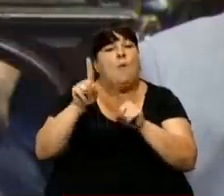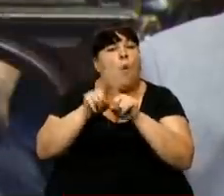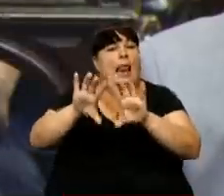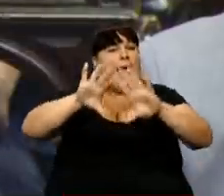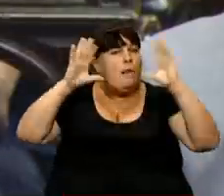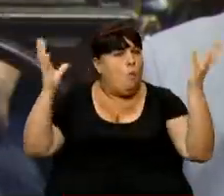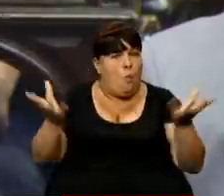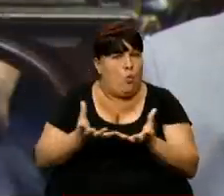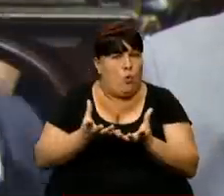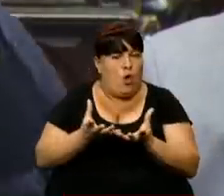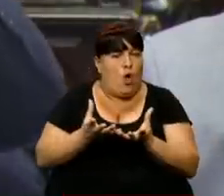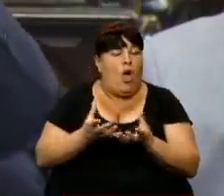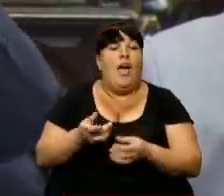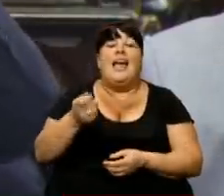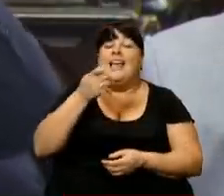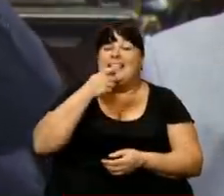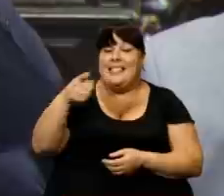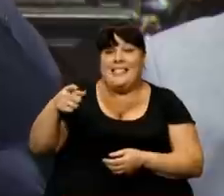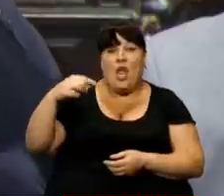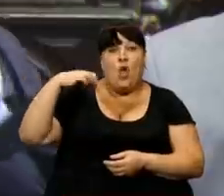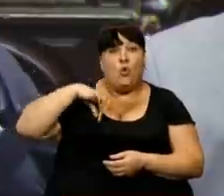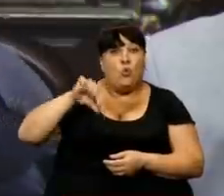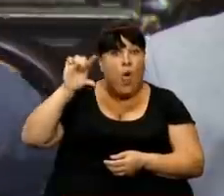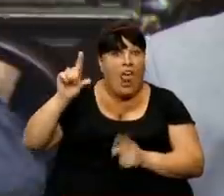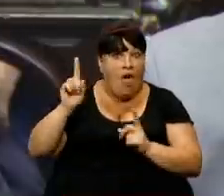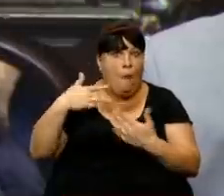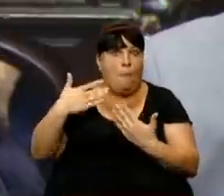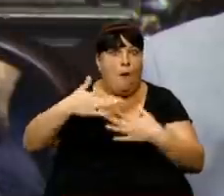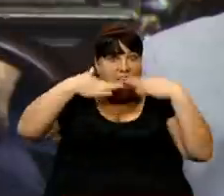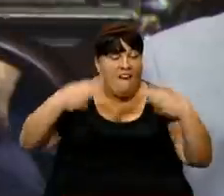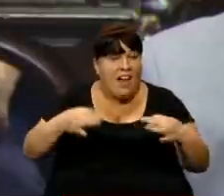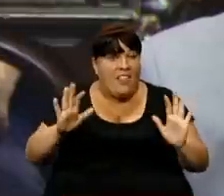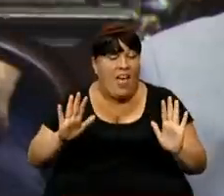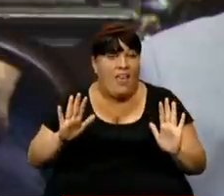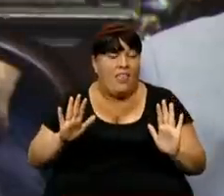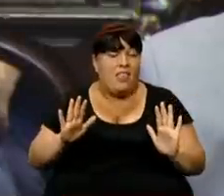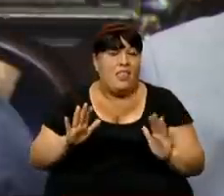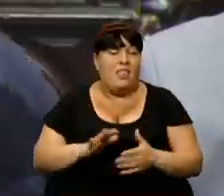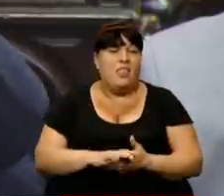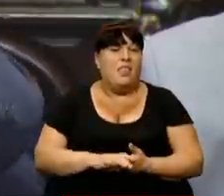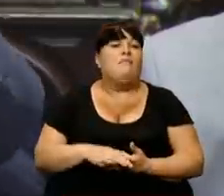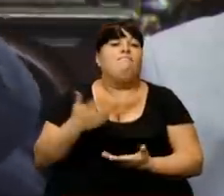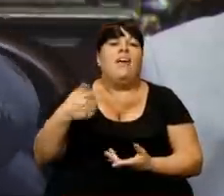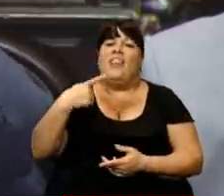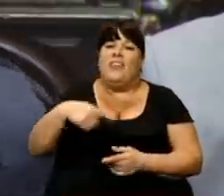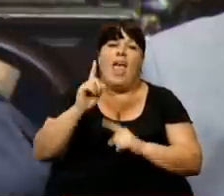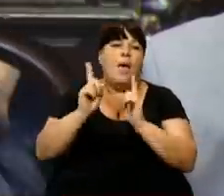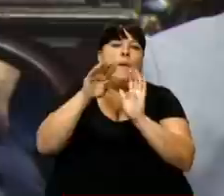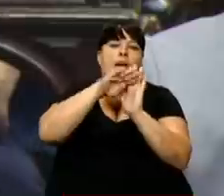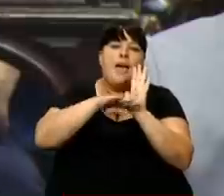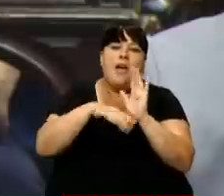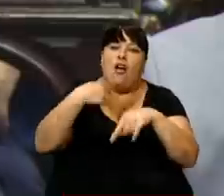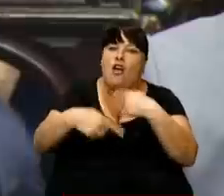mundo, que para que eso se pueda convertir en verdadero es que siga las